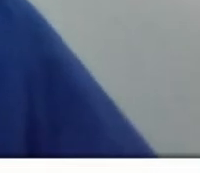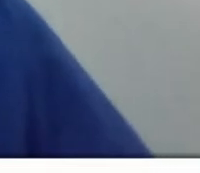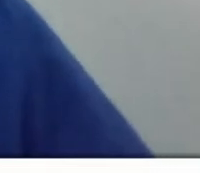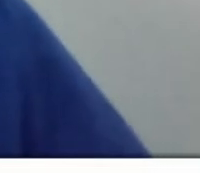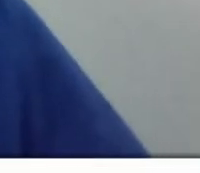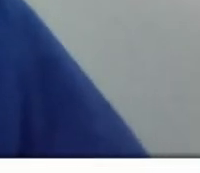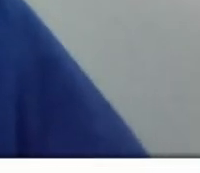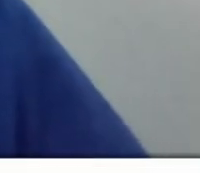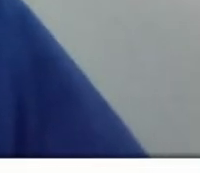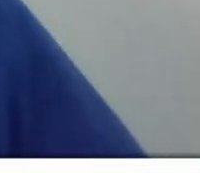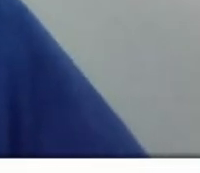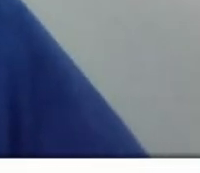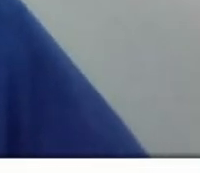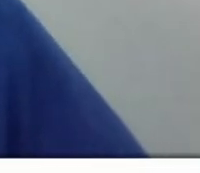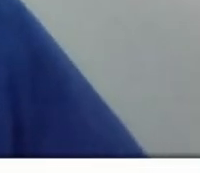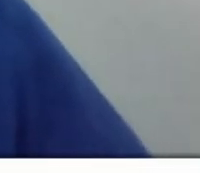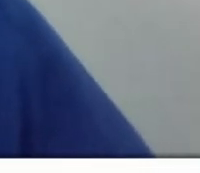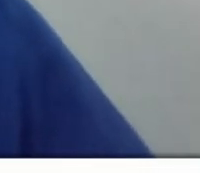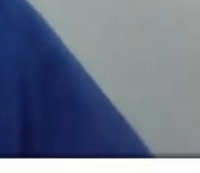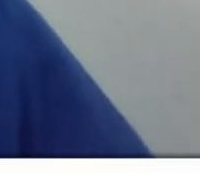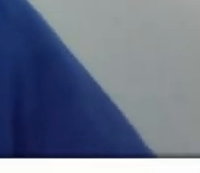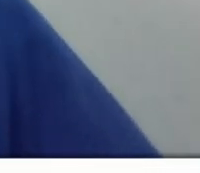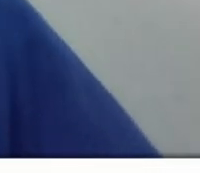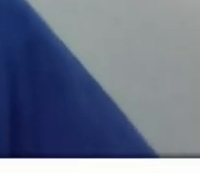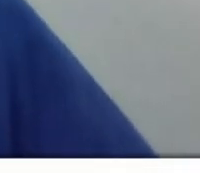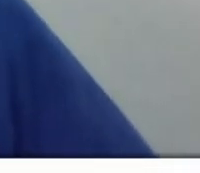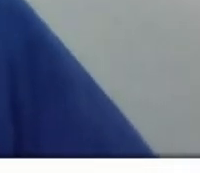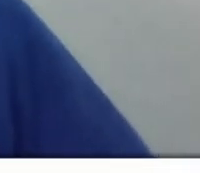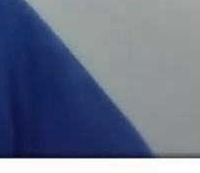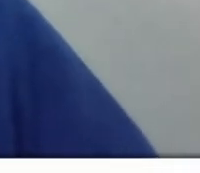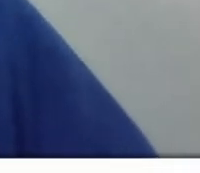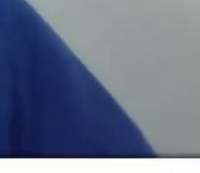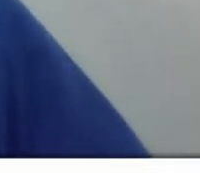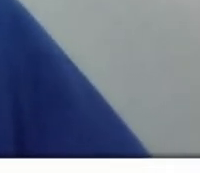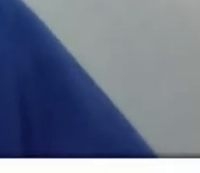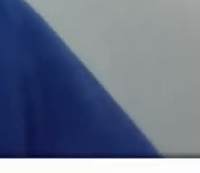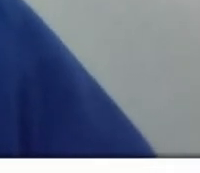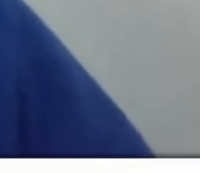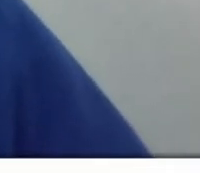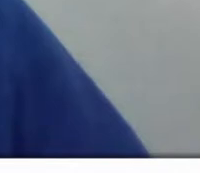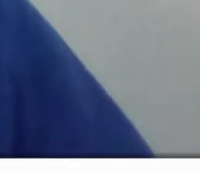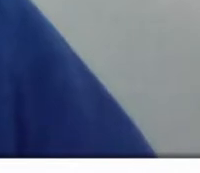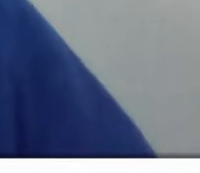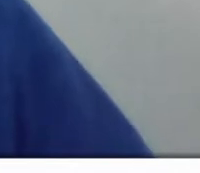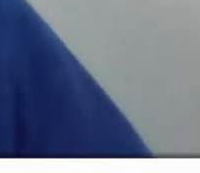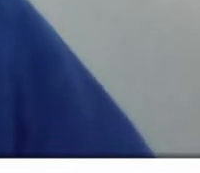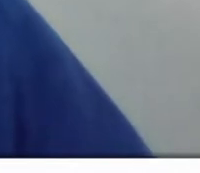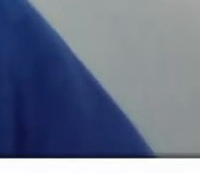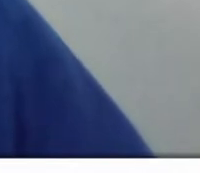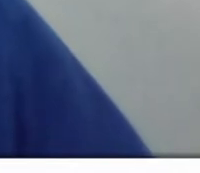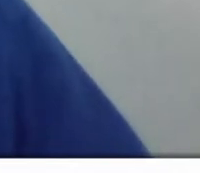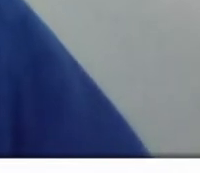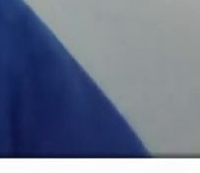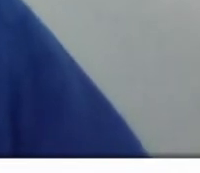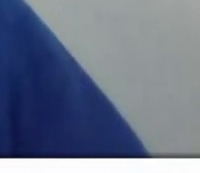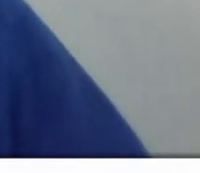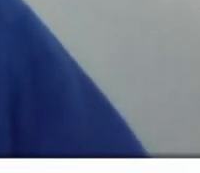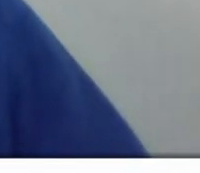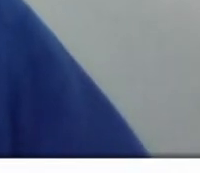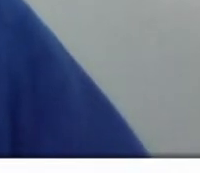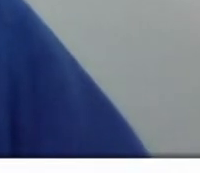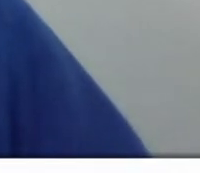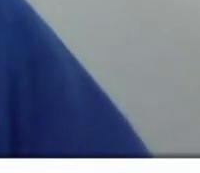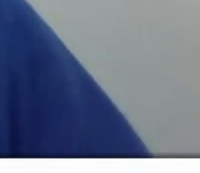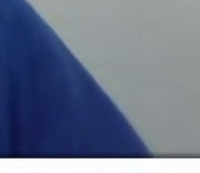alambrar la provincia de Santa Fe para tener una política en lo que tiene que ver con la carne, con la hidrovía y con muchos otros temas